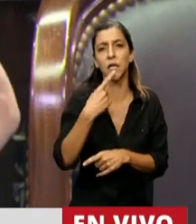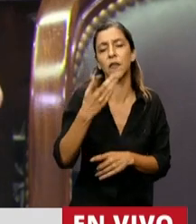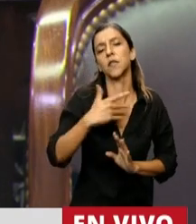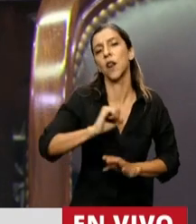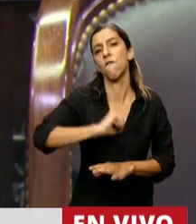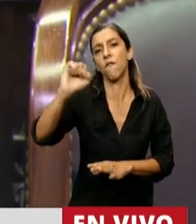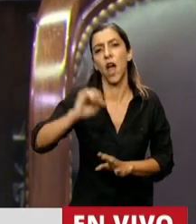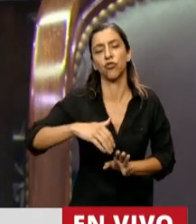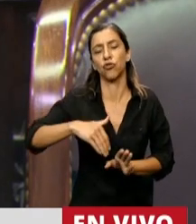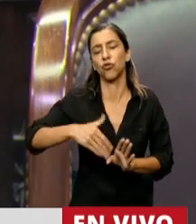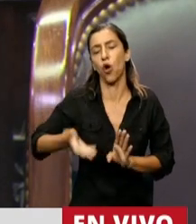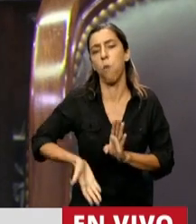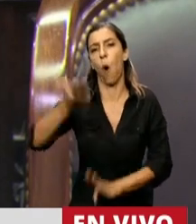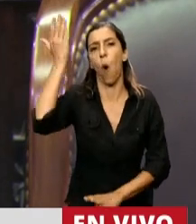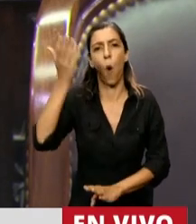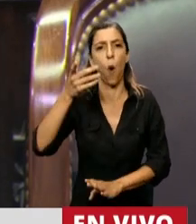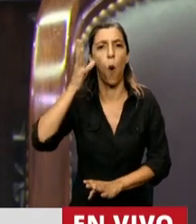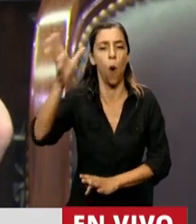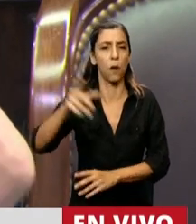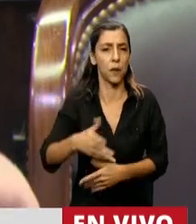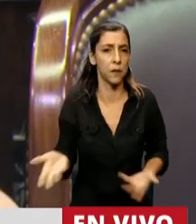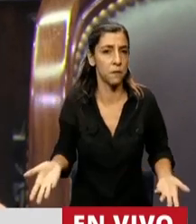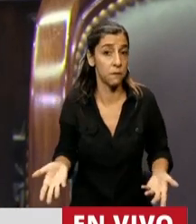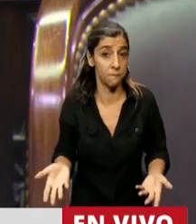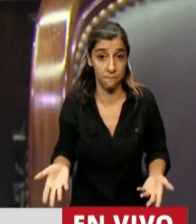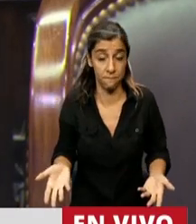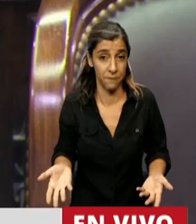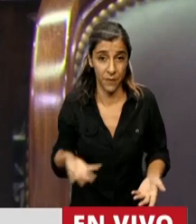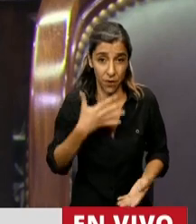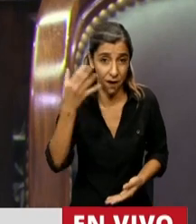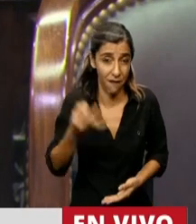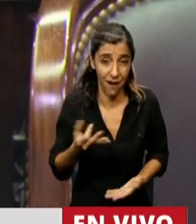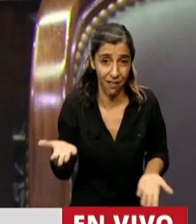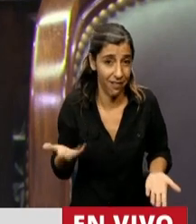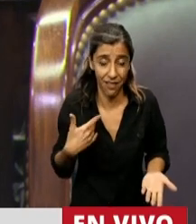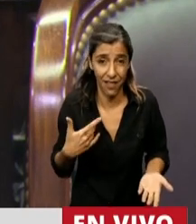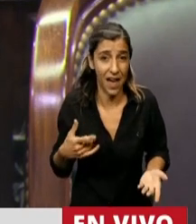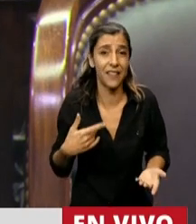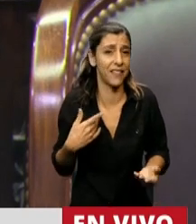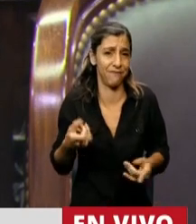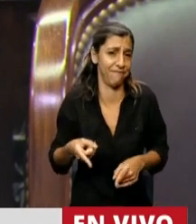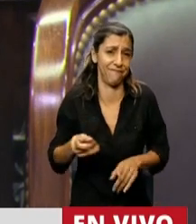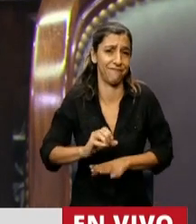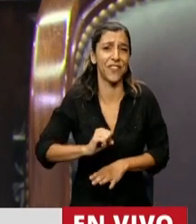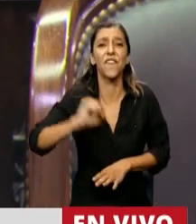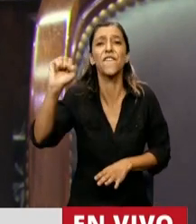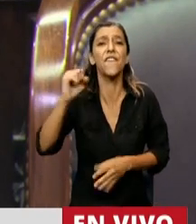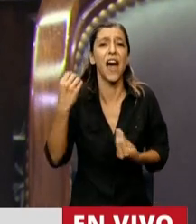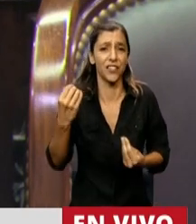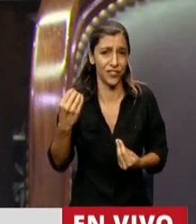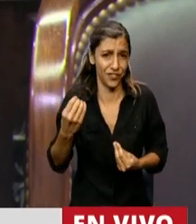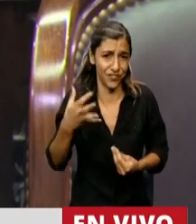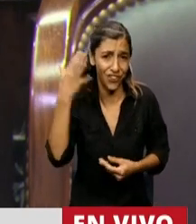inflación. Quiero recordarles que le ganó a la inflación de Moreno, ¿eh? No a la inflación real que medían